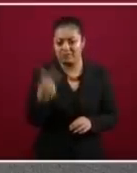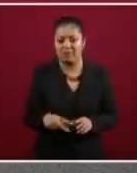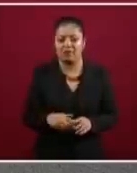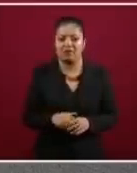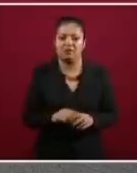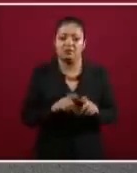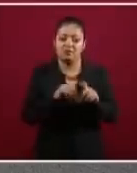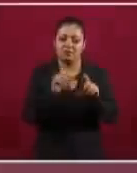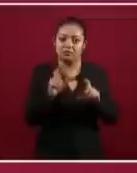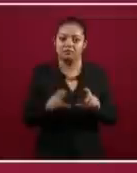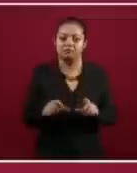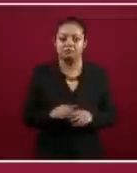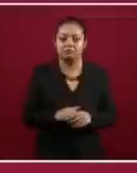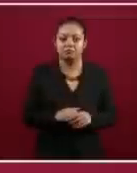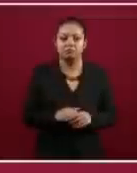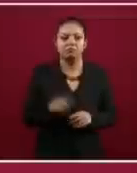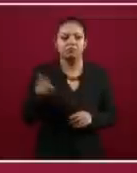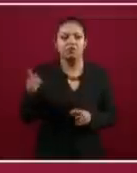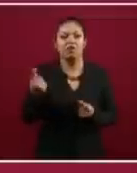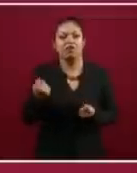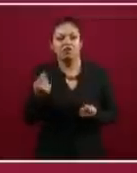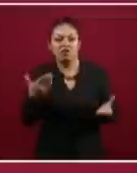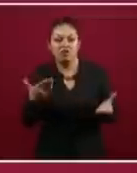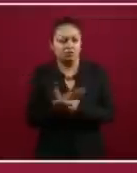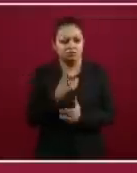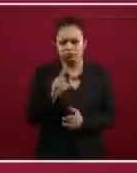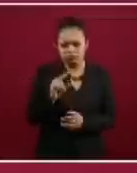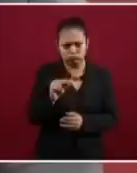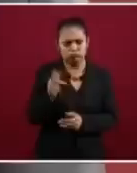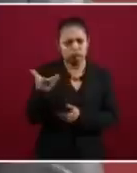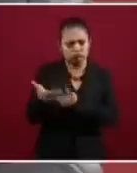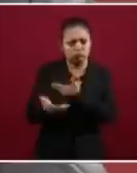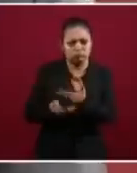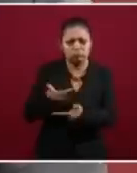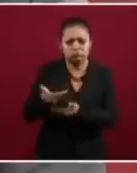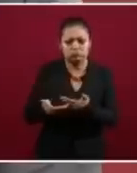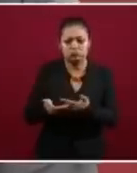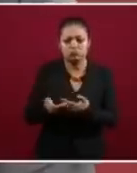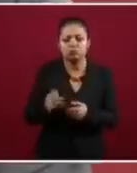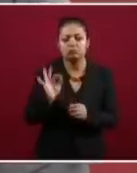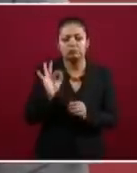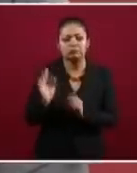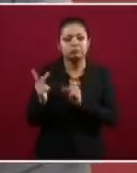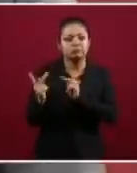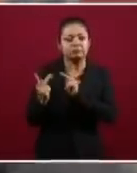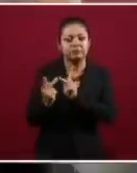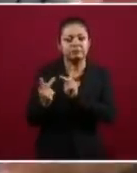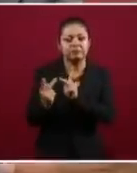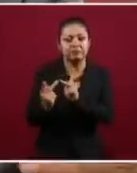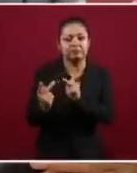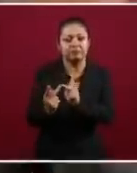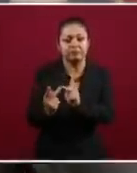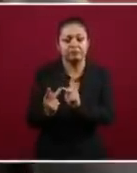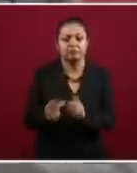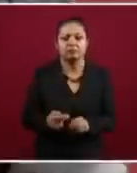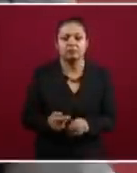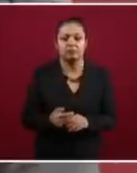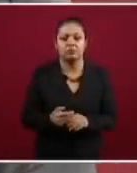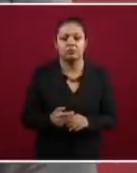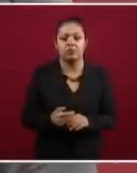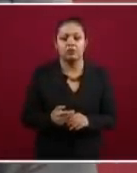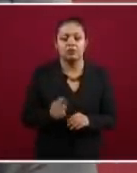con una actitud respetuosa, no intervencionista, y hubo coincidencia, incluso desde